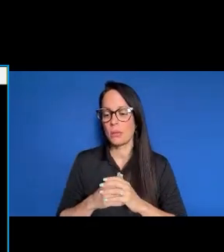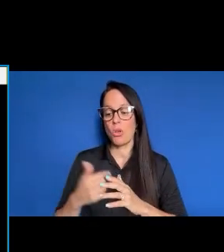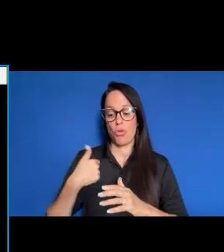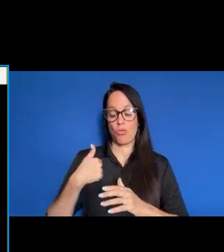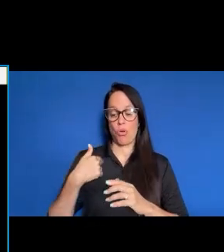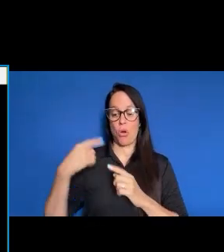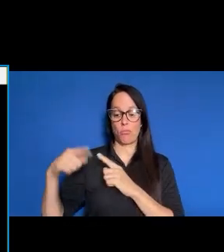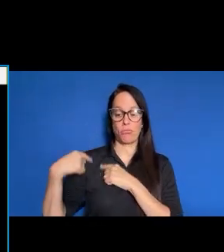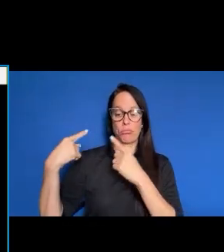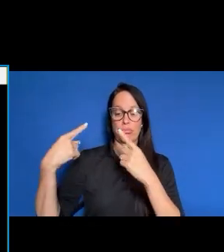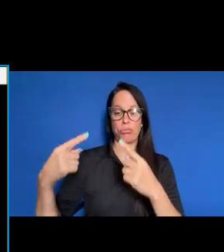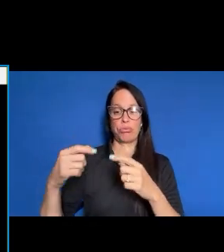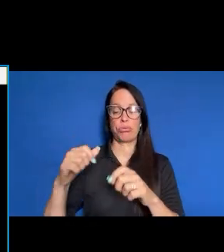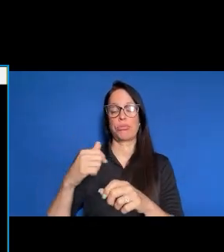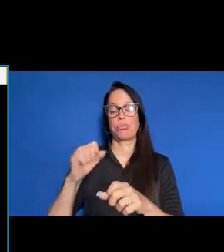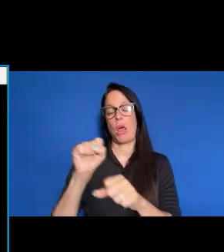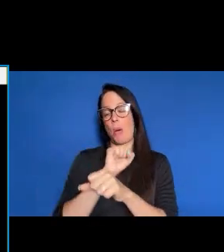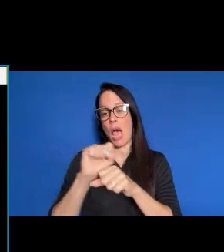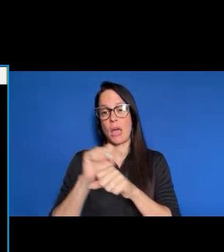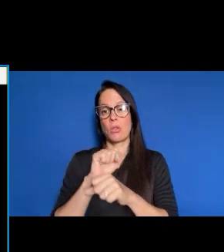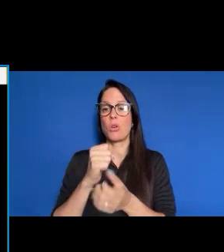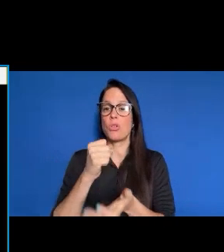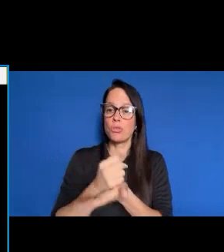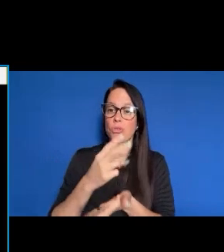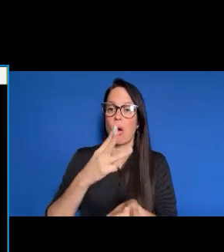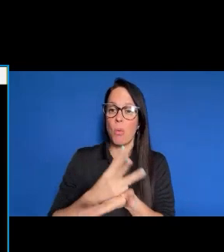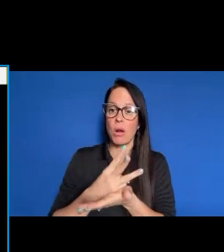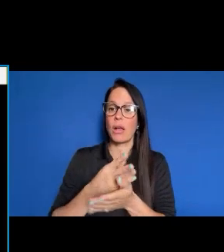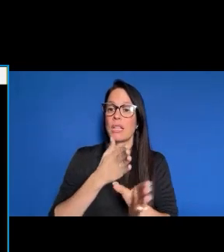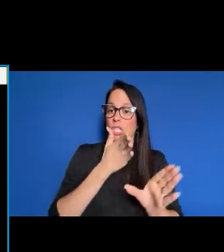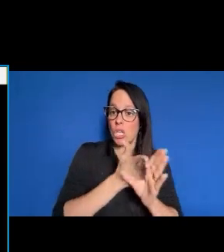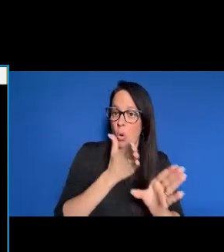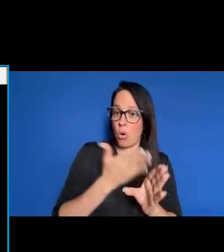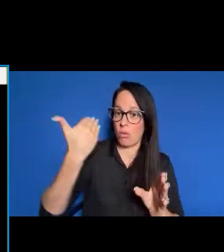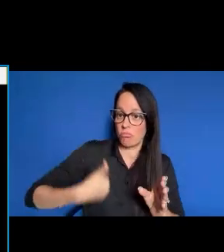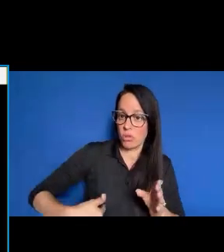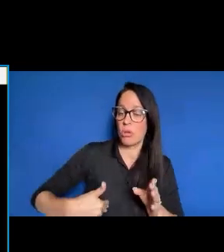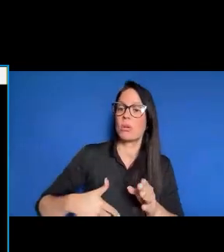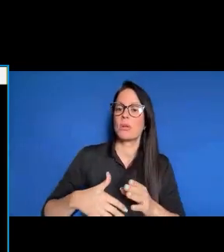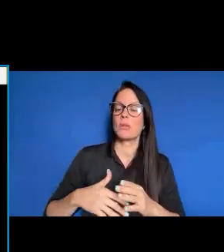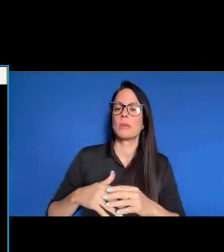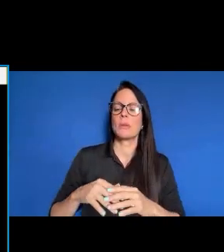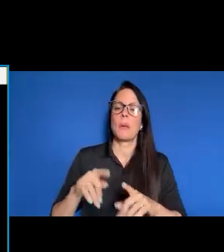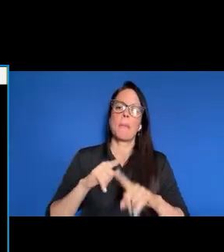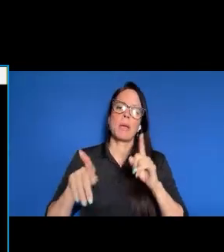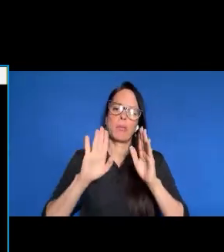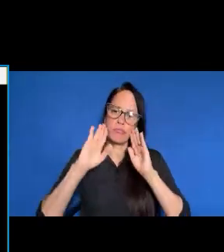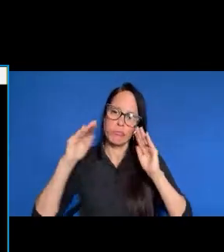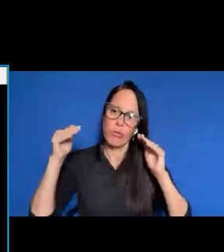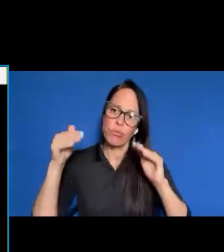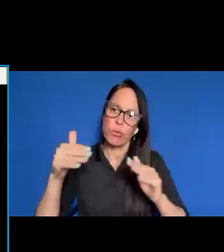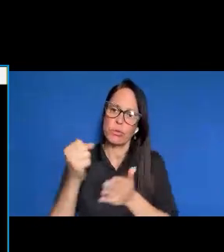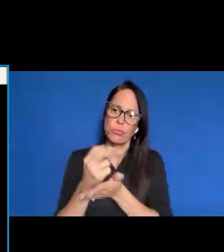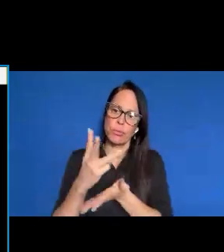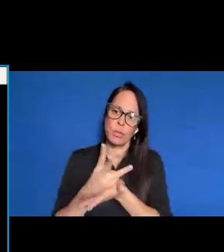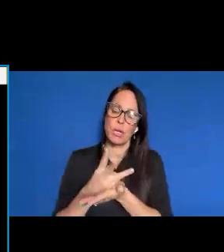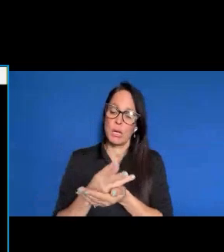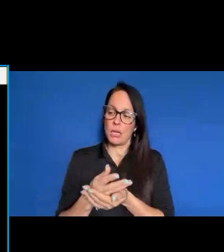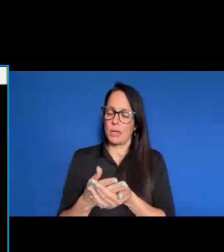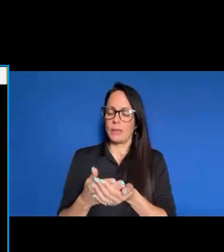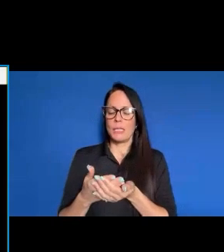trabajadora social y psicóloga, pero no me gustó más el trabajo social. Aquí el problema